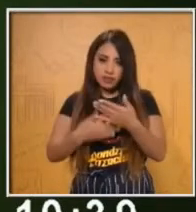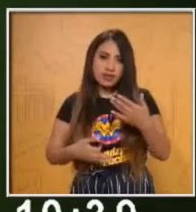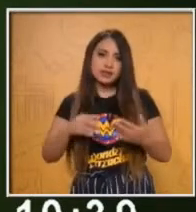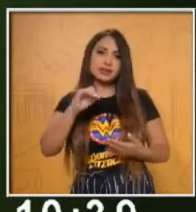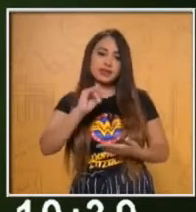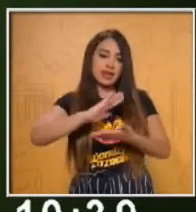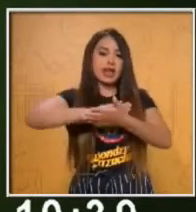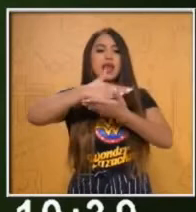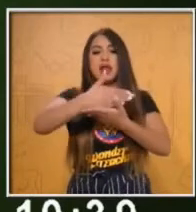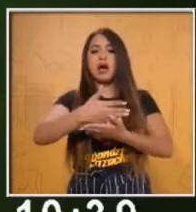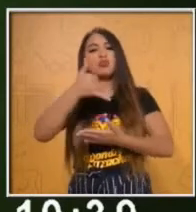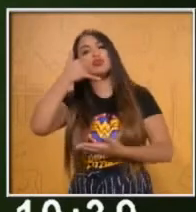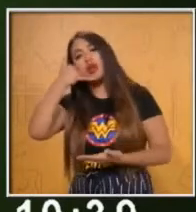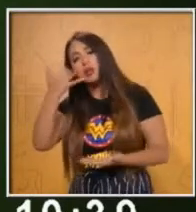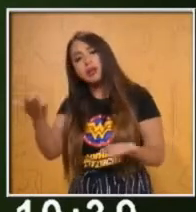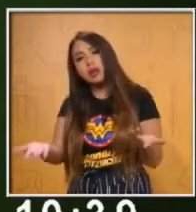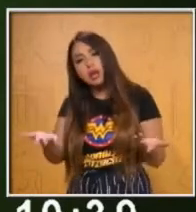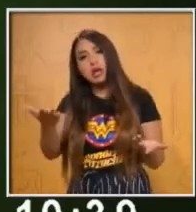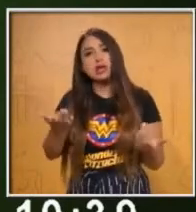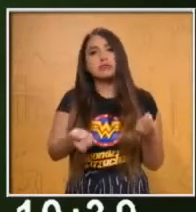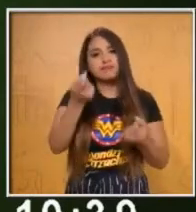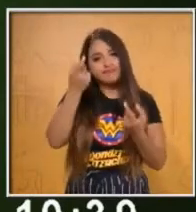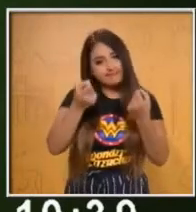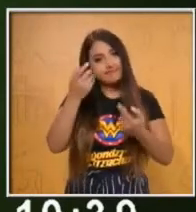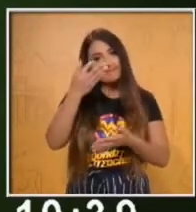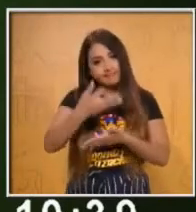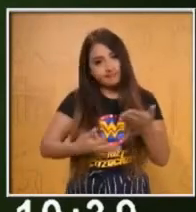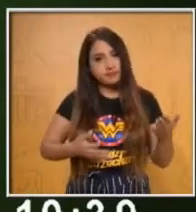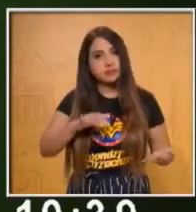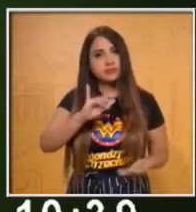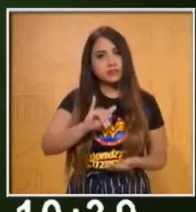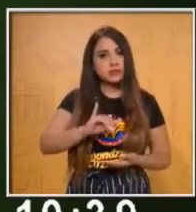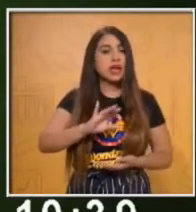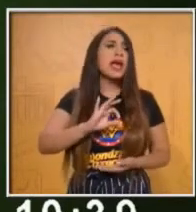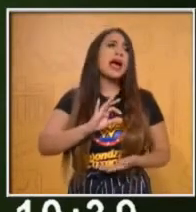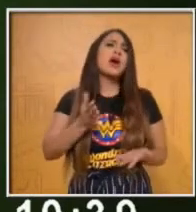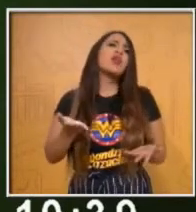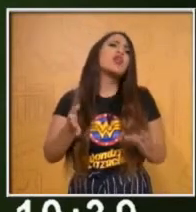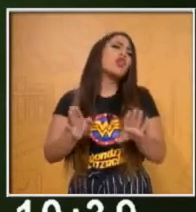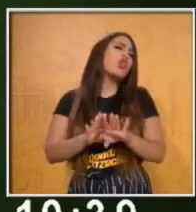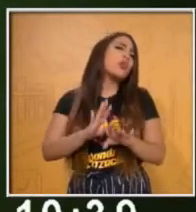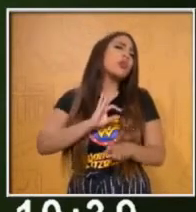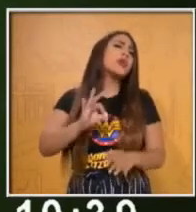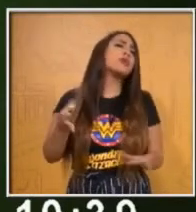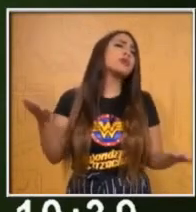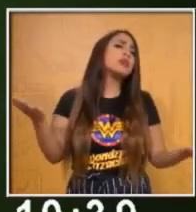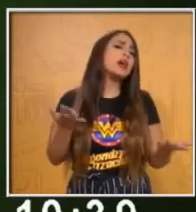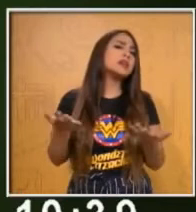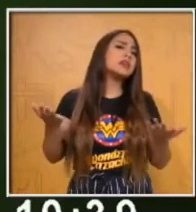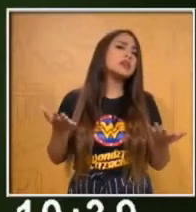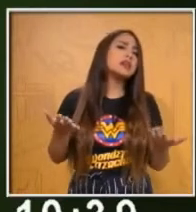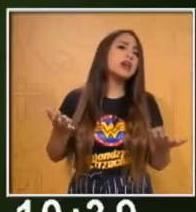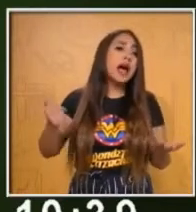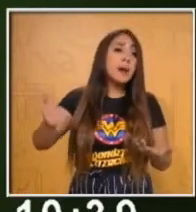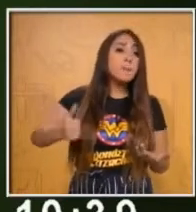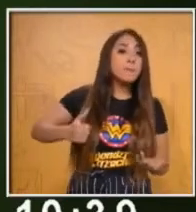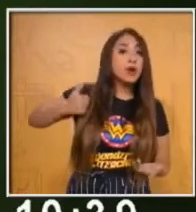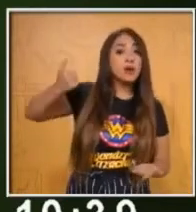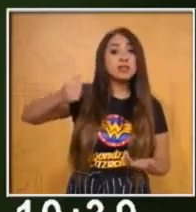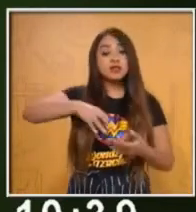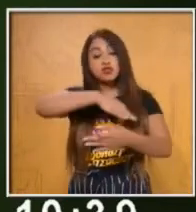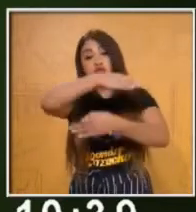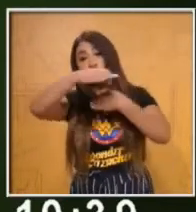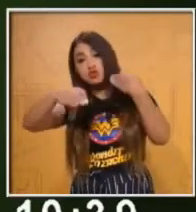con una grabadora para hacer este tipo de grabaciones. ¿Qué podemos hacer entonces? Aprovechando que todos estamos en